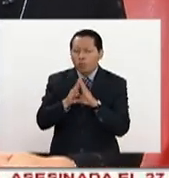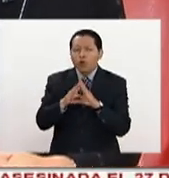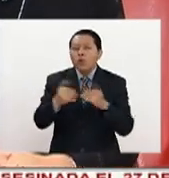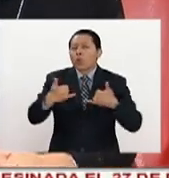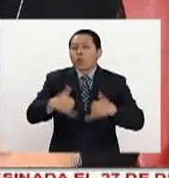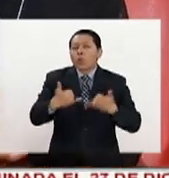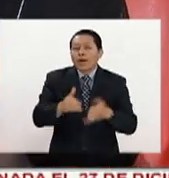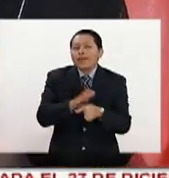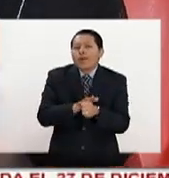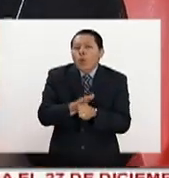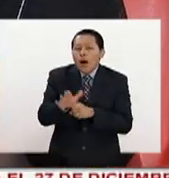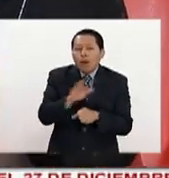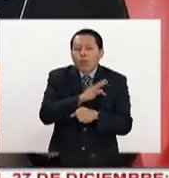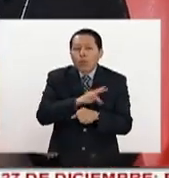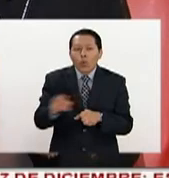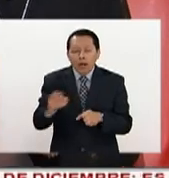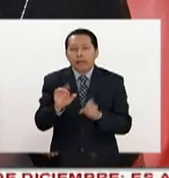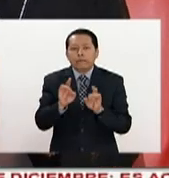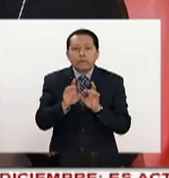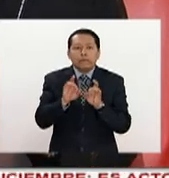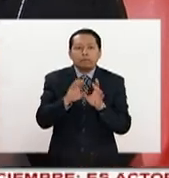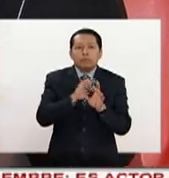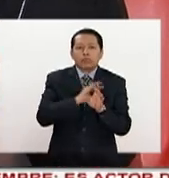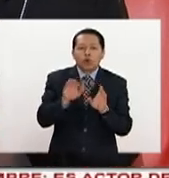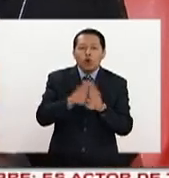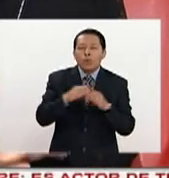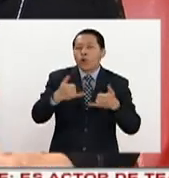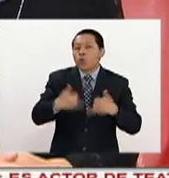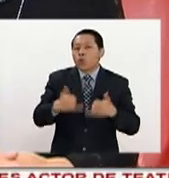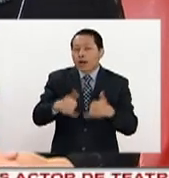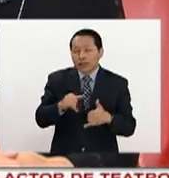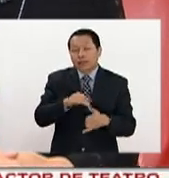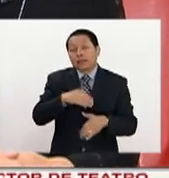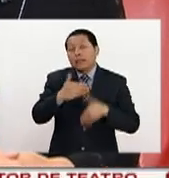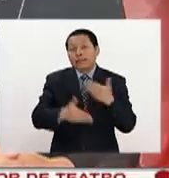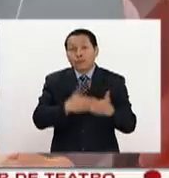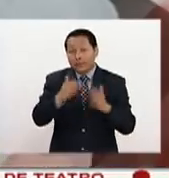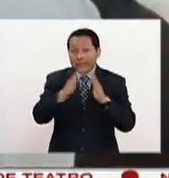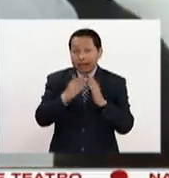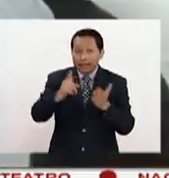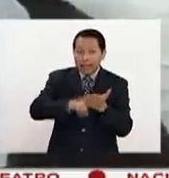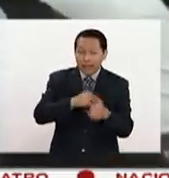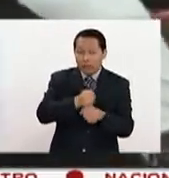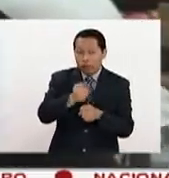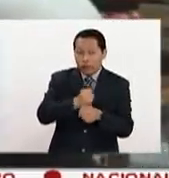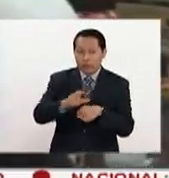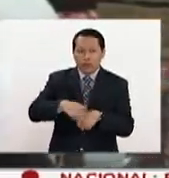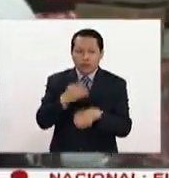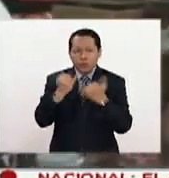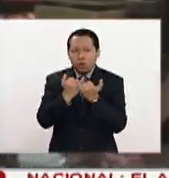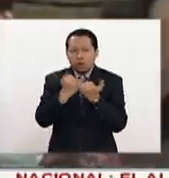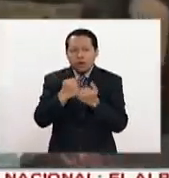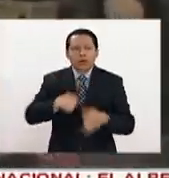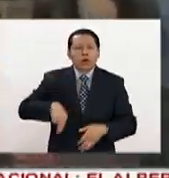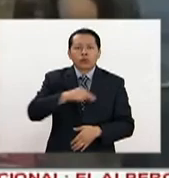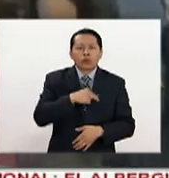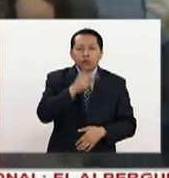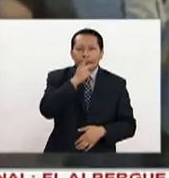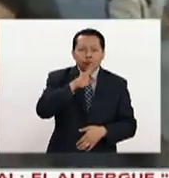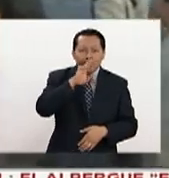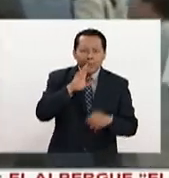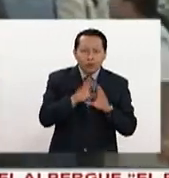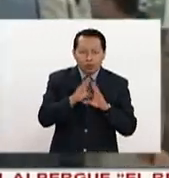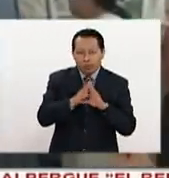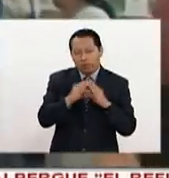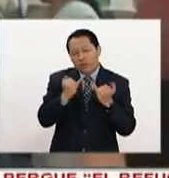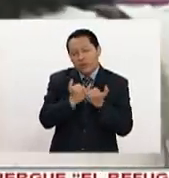qué juguetes podrían acabar siendo pues un generador de bullying en tu casa. Porque así como nosotros como padres y los Reyes